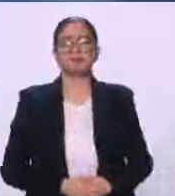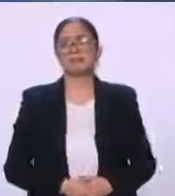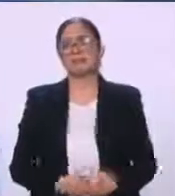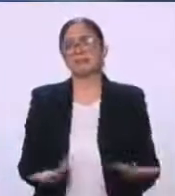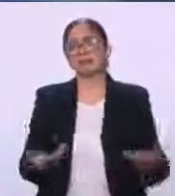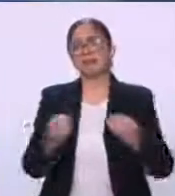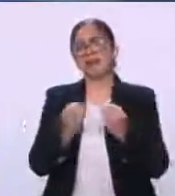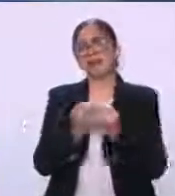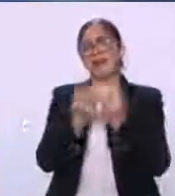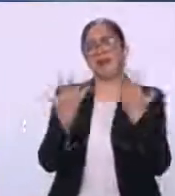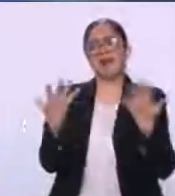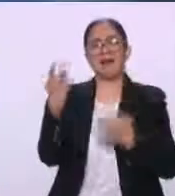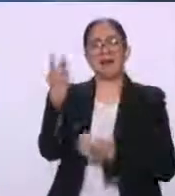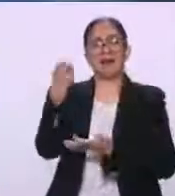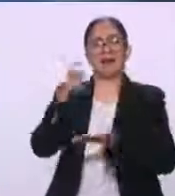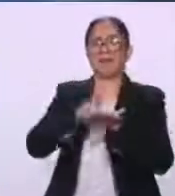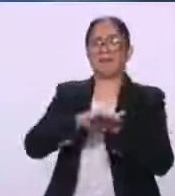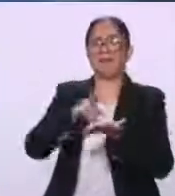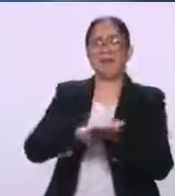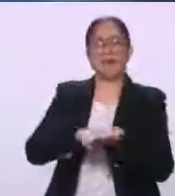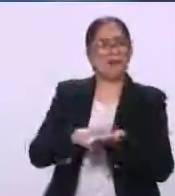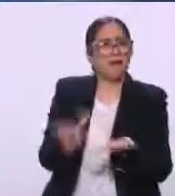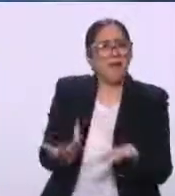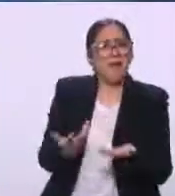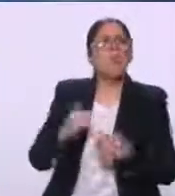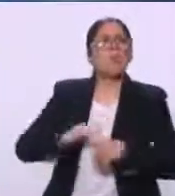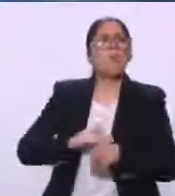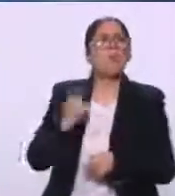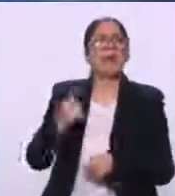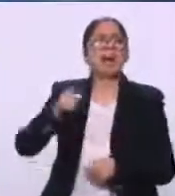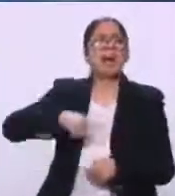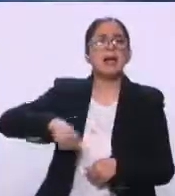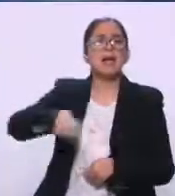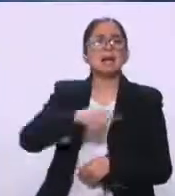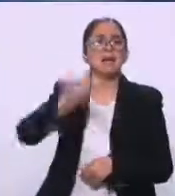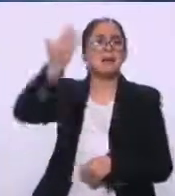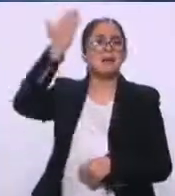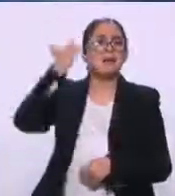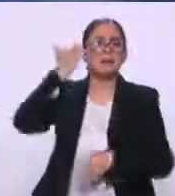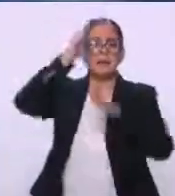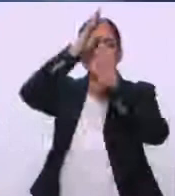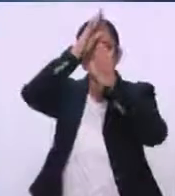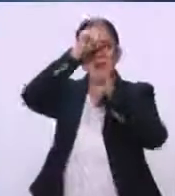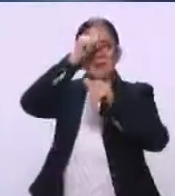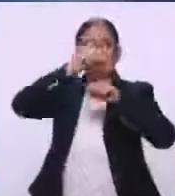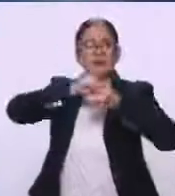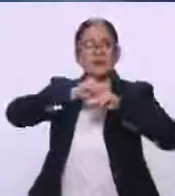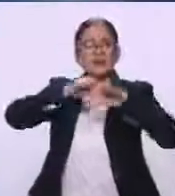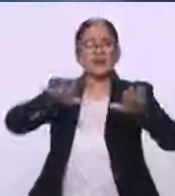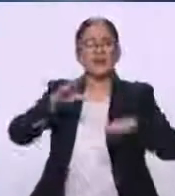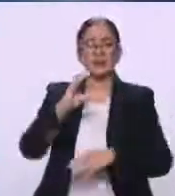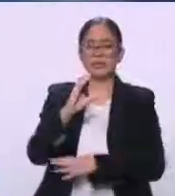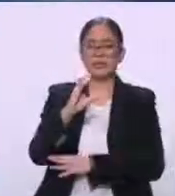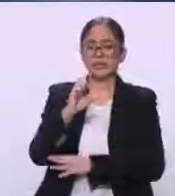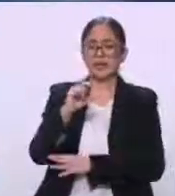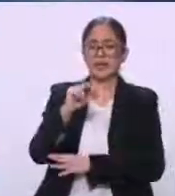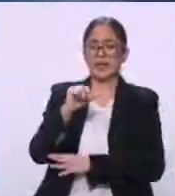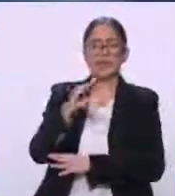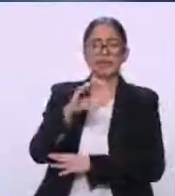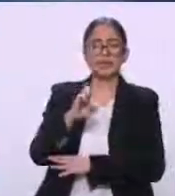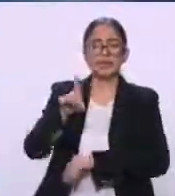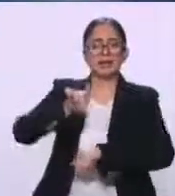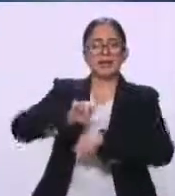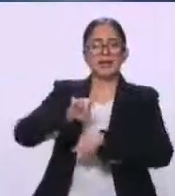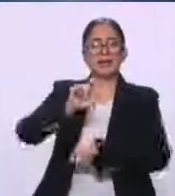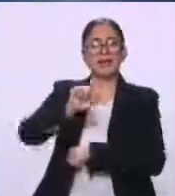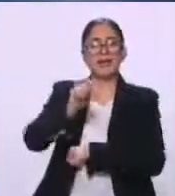que el revuelo actual se da por el acuerdo publicado por CENACE el 29 de abril